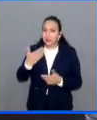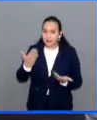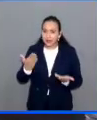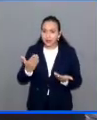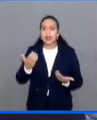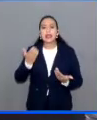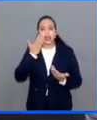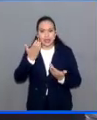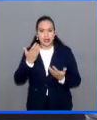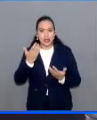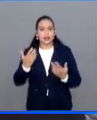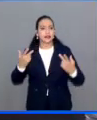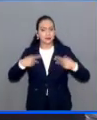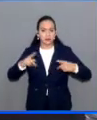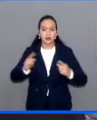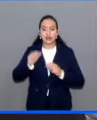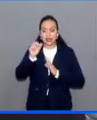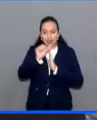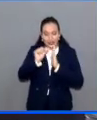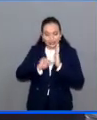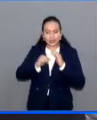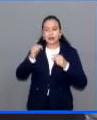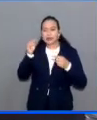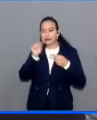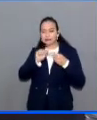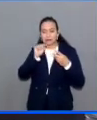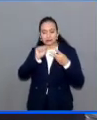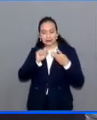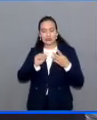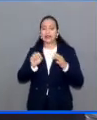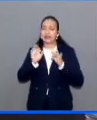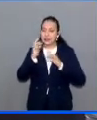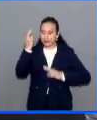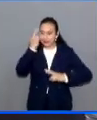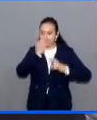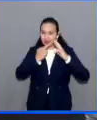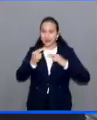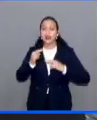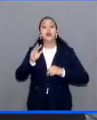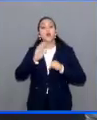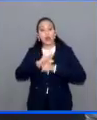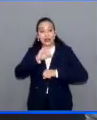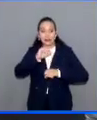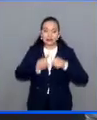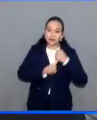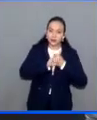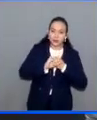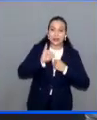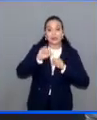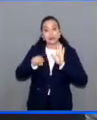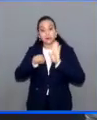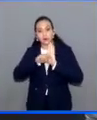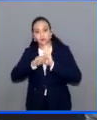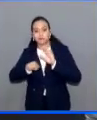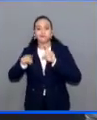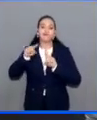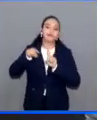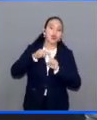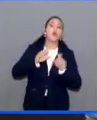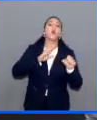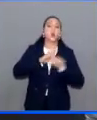los artículos específicos y señalar cuáles afectan, cuáles no afectan, cuáles pueden representar un avance en